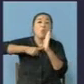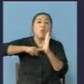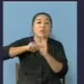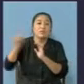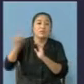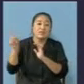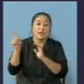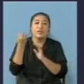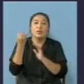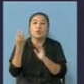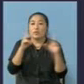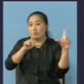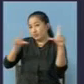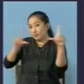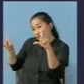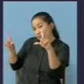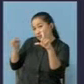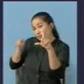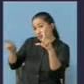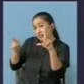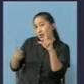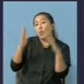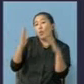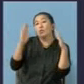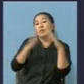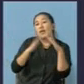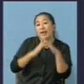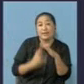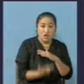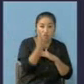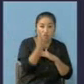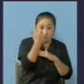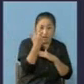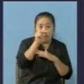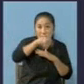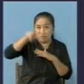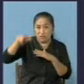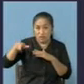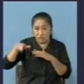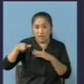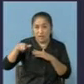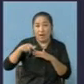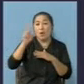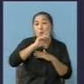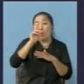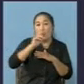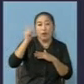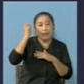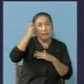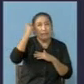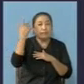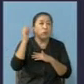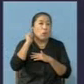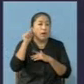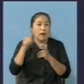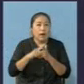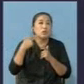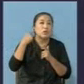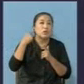años, su hijo de 18 y su madre de 61, la canasta básica total debió ser